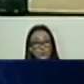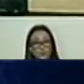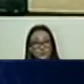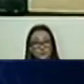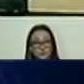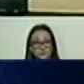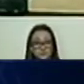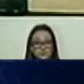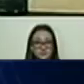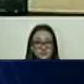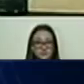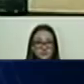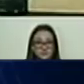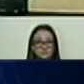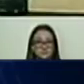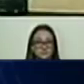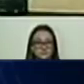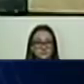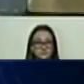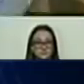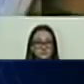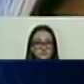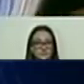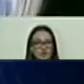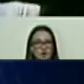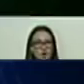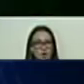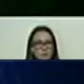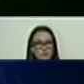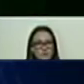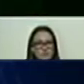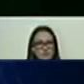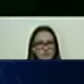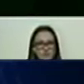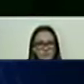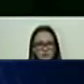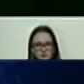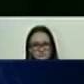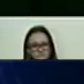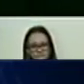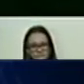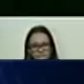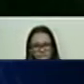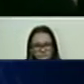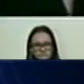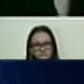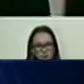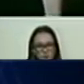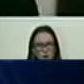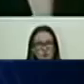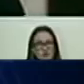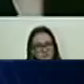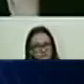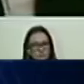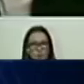La forma como enfrentamos el golpe de Estado insurreccional de las Guarimbas, golpe de Estado abierto,